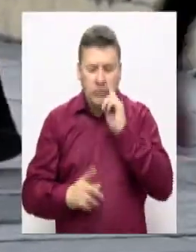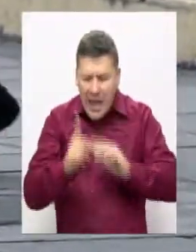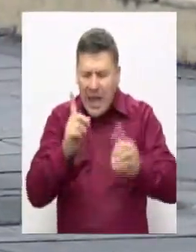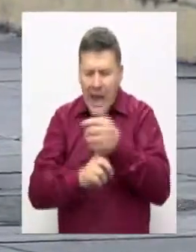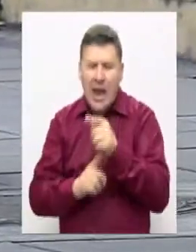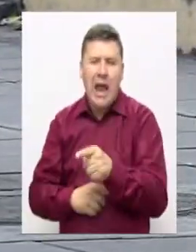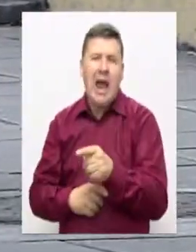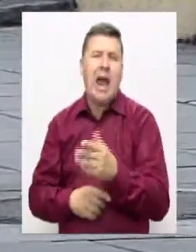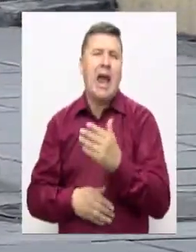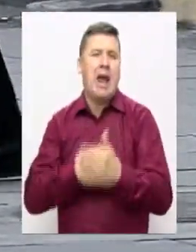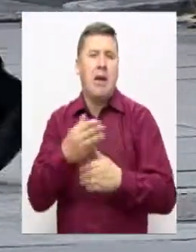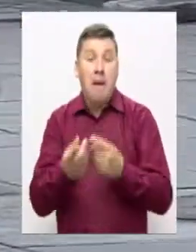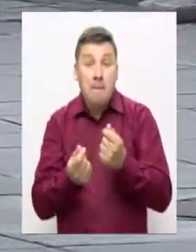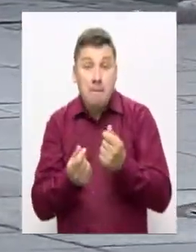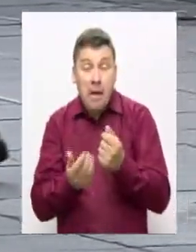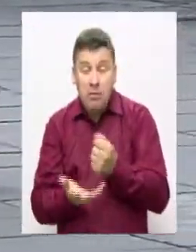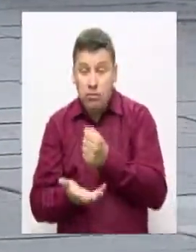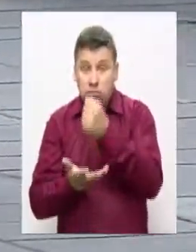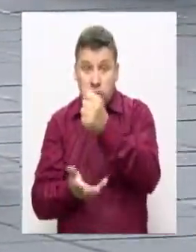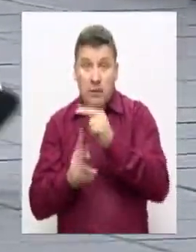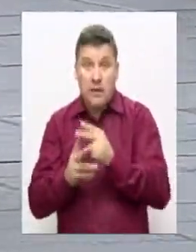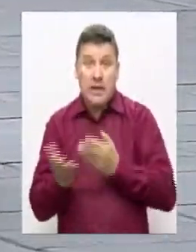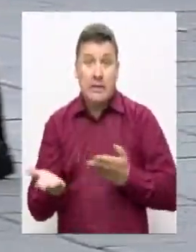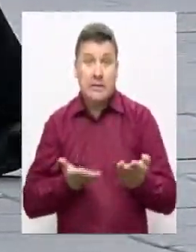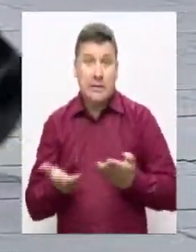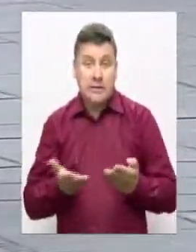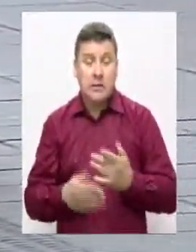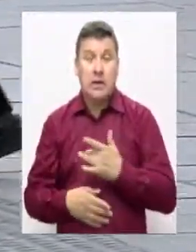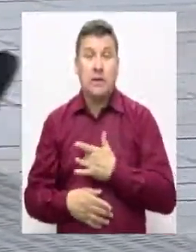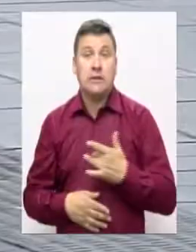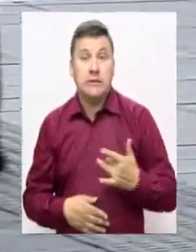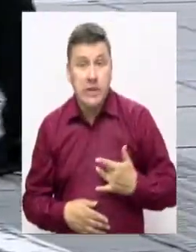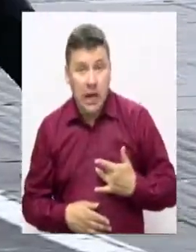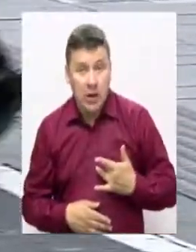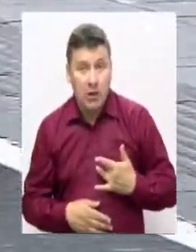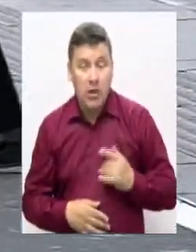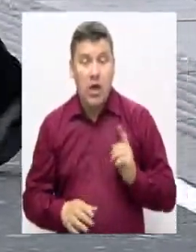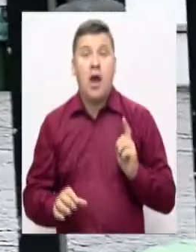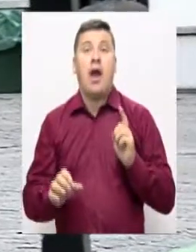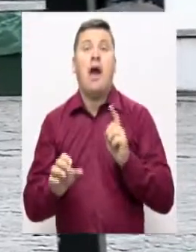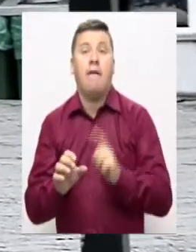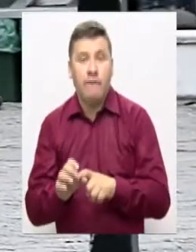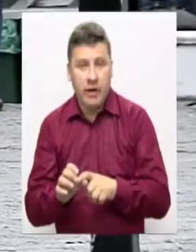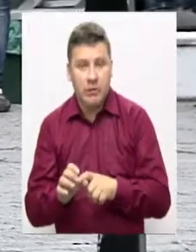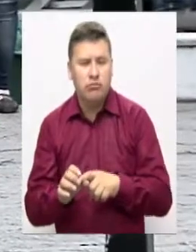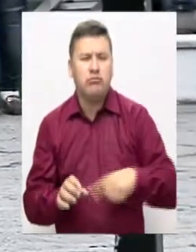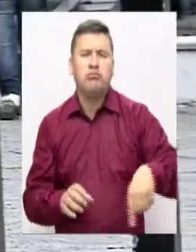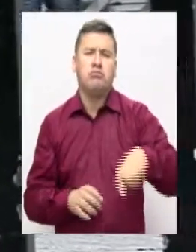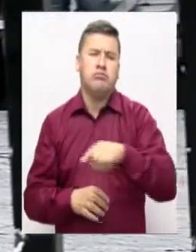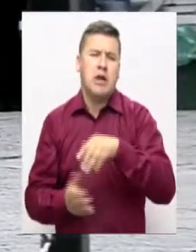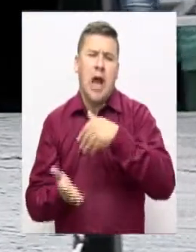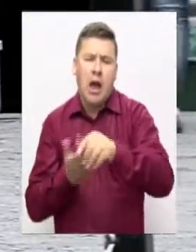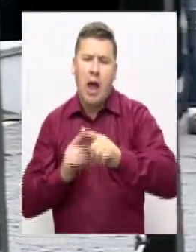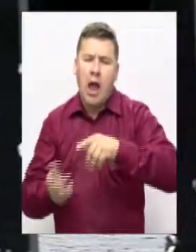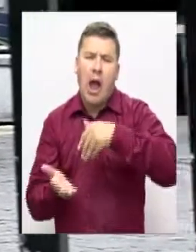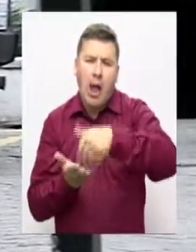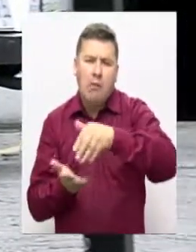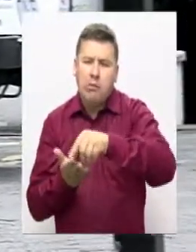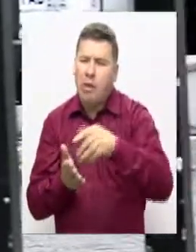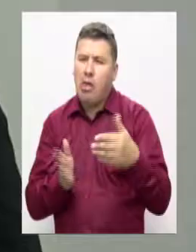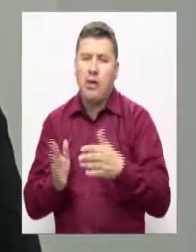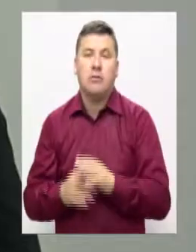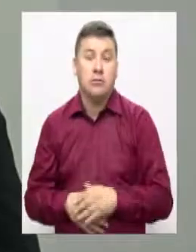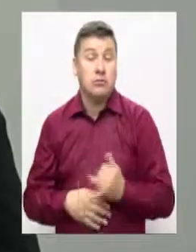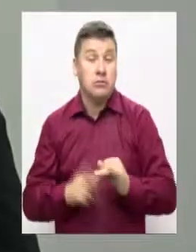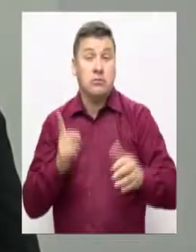primer hallazgo se dio cuando los dineros destinados a la prestación del servicio de salud a favor de los afiliados se utilizaron en gastos